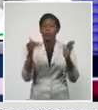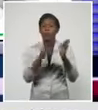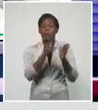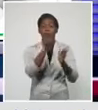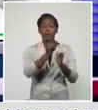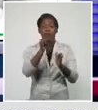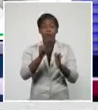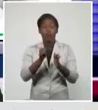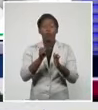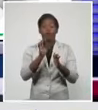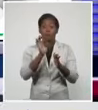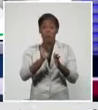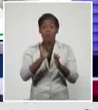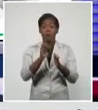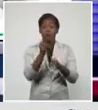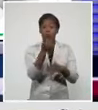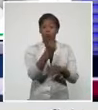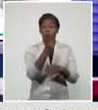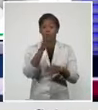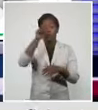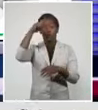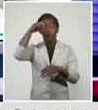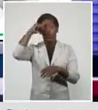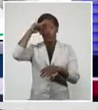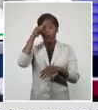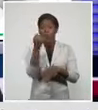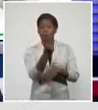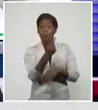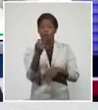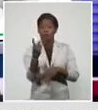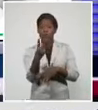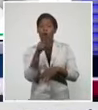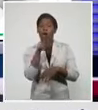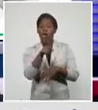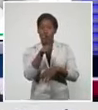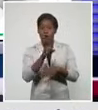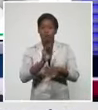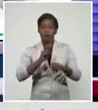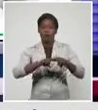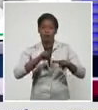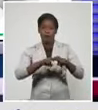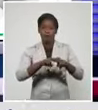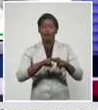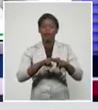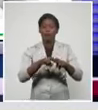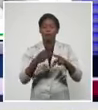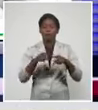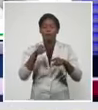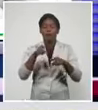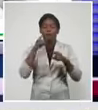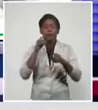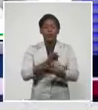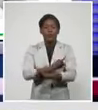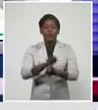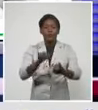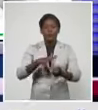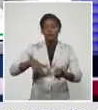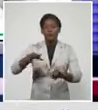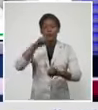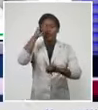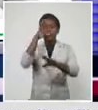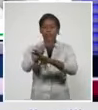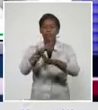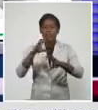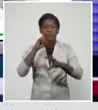Soberana 02 y sigue siendo Cuba noticia porque es un país de hombres de ciencia, como lo predijo nuestro siempre